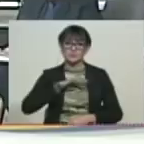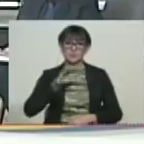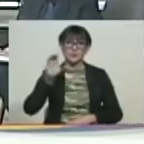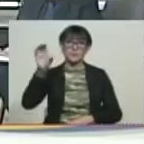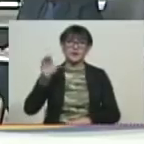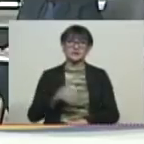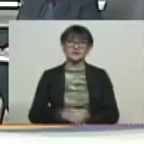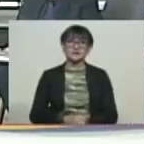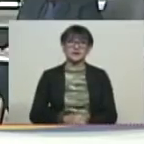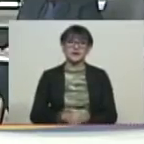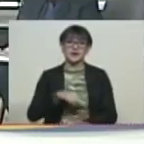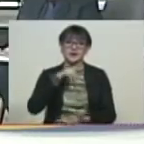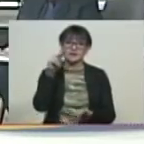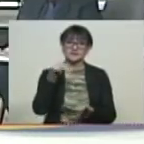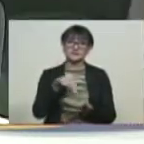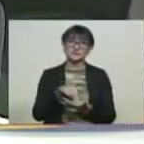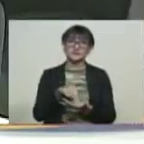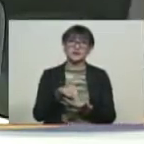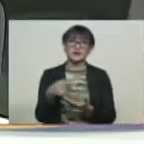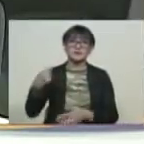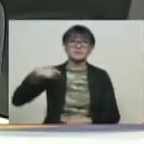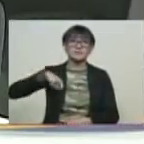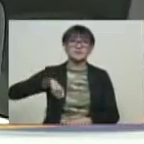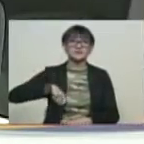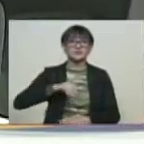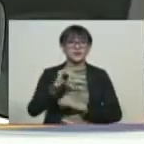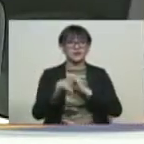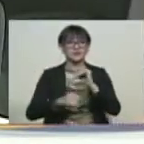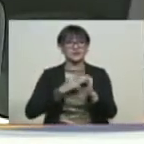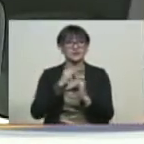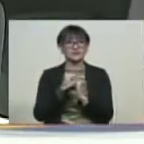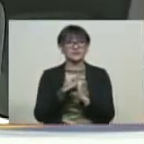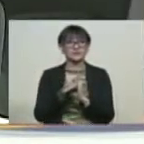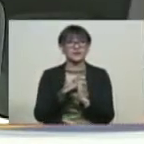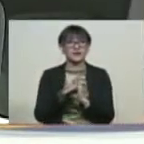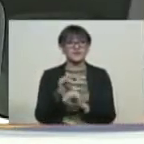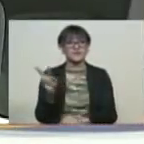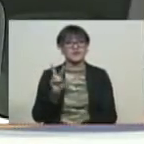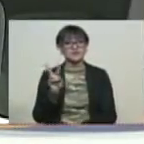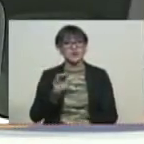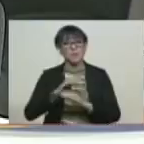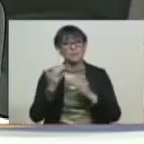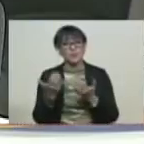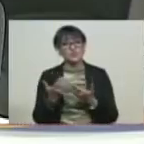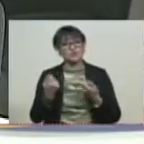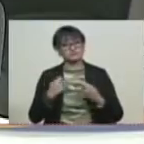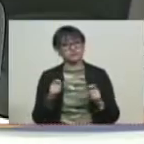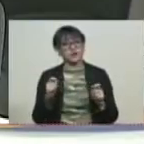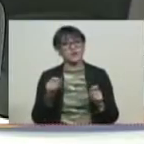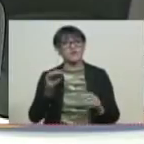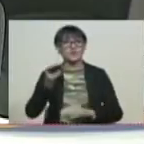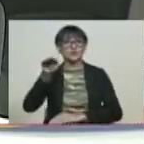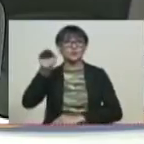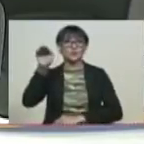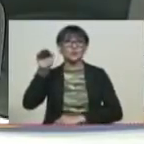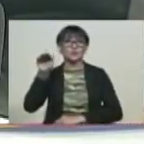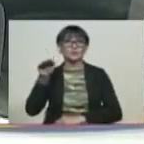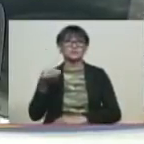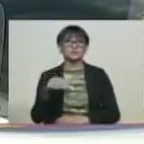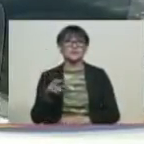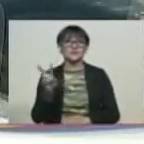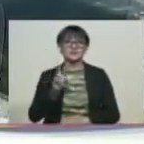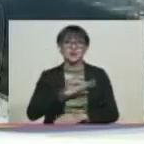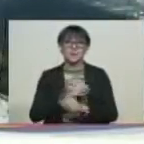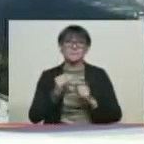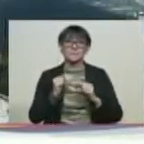patria, nacionales, inversionistas internacionales. Venezuela es el mundo de las posibilidades y del futuro. Esta